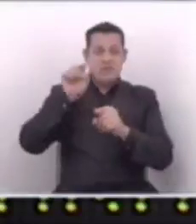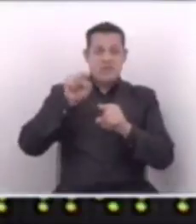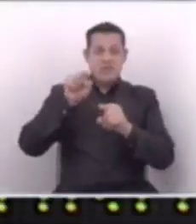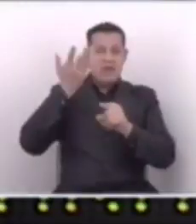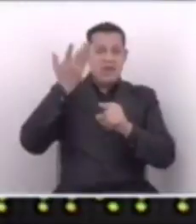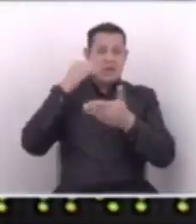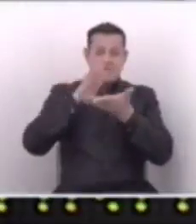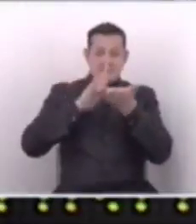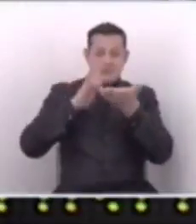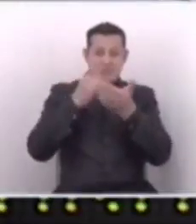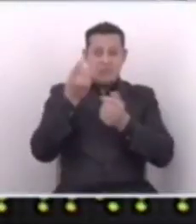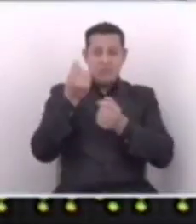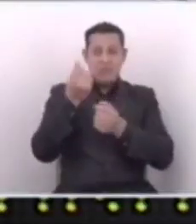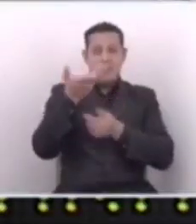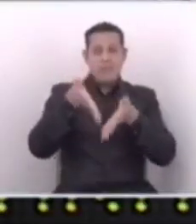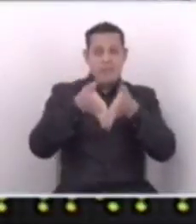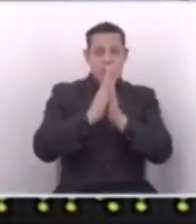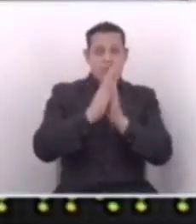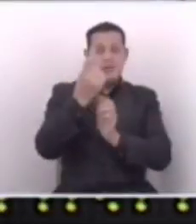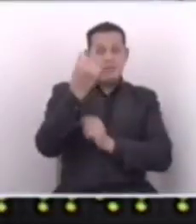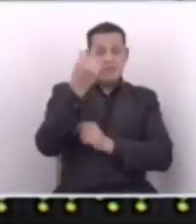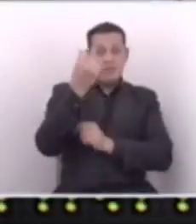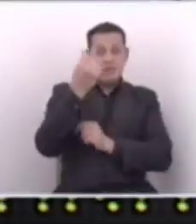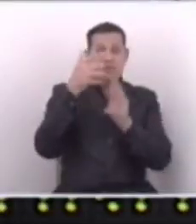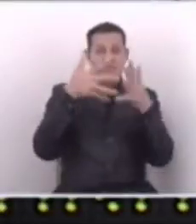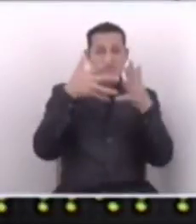eso vivían, de eso pedían fondos.